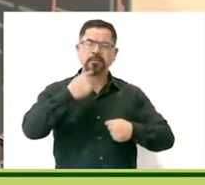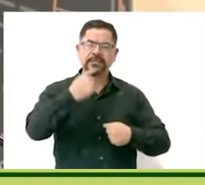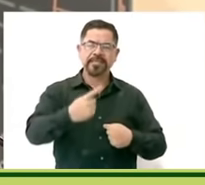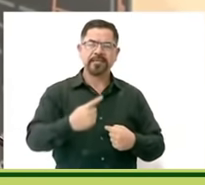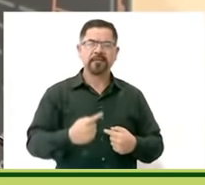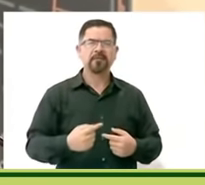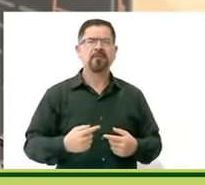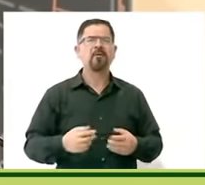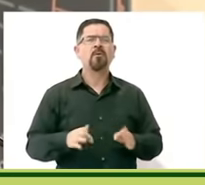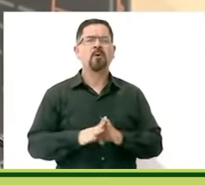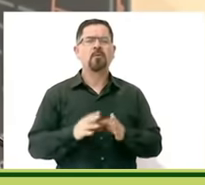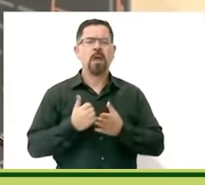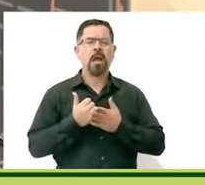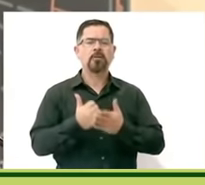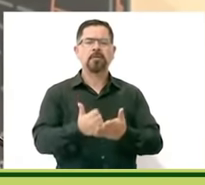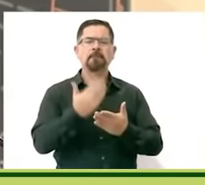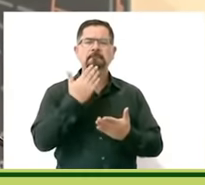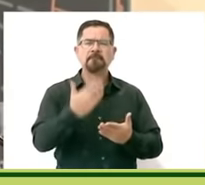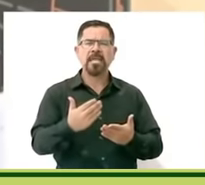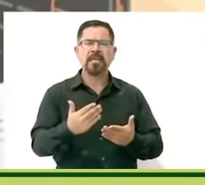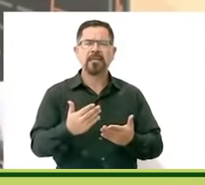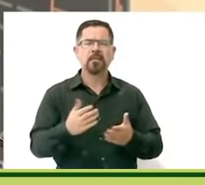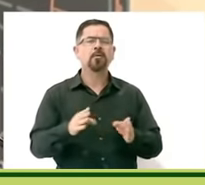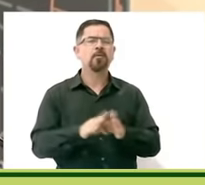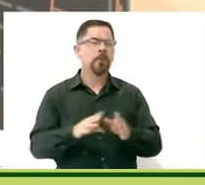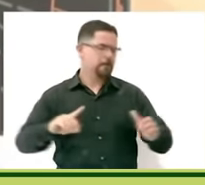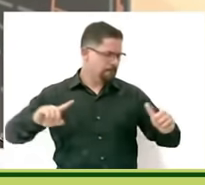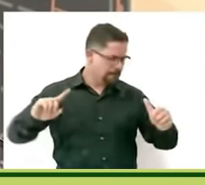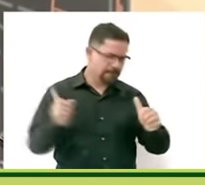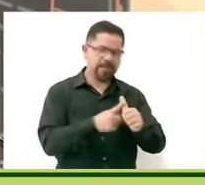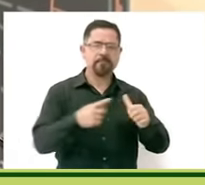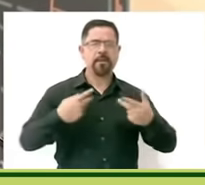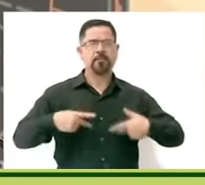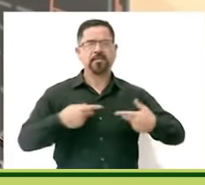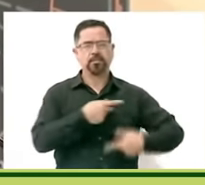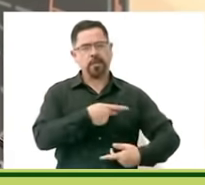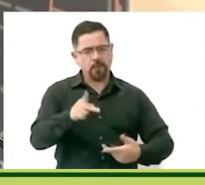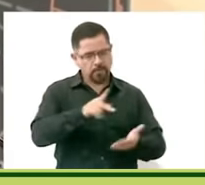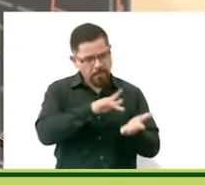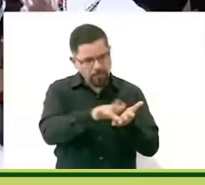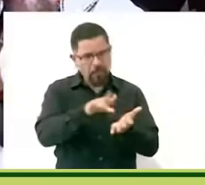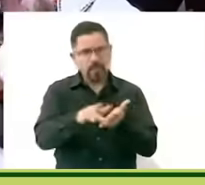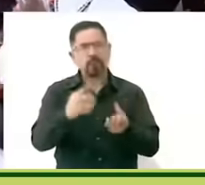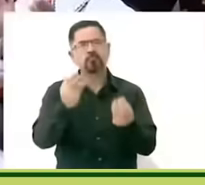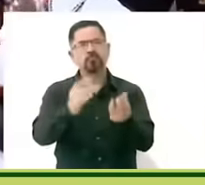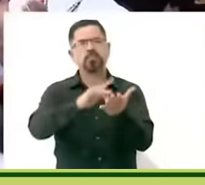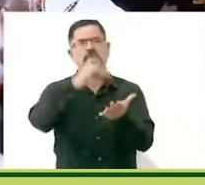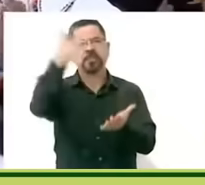todos, primero los pobres. Muchas gracias, amigas y amigos.